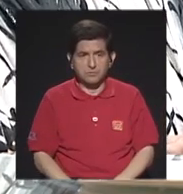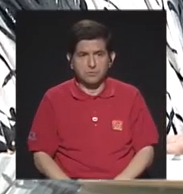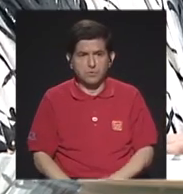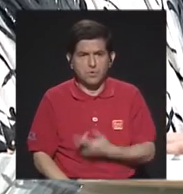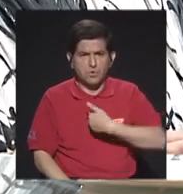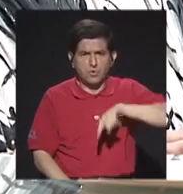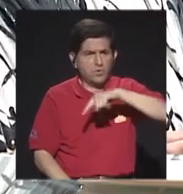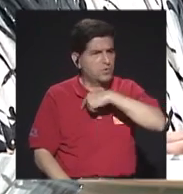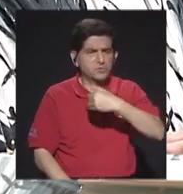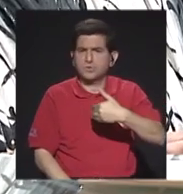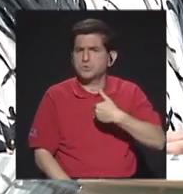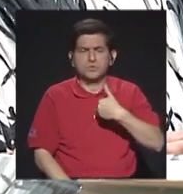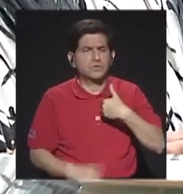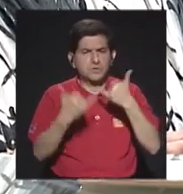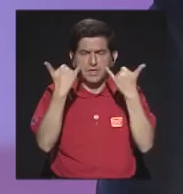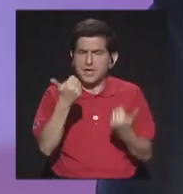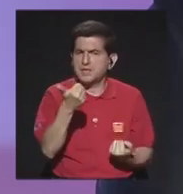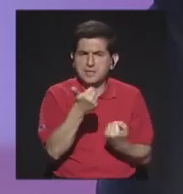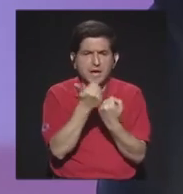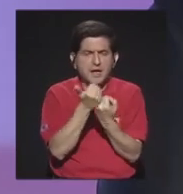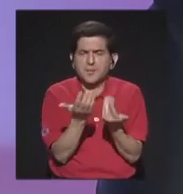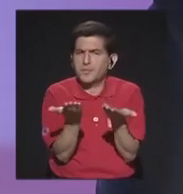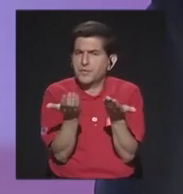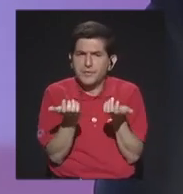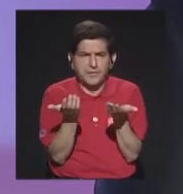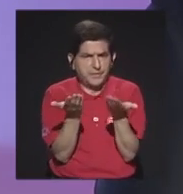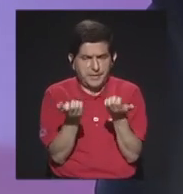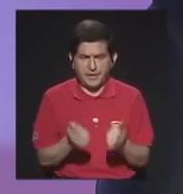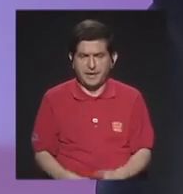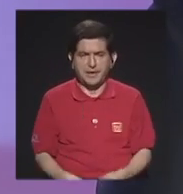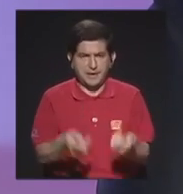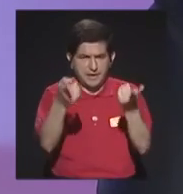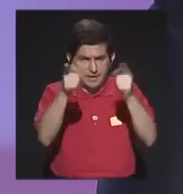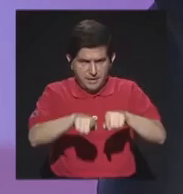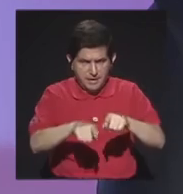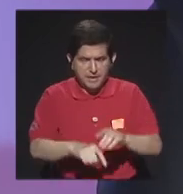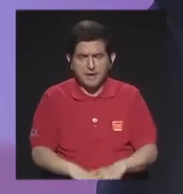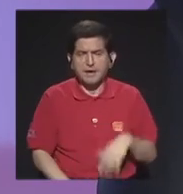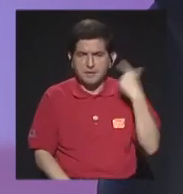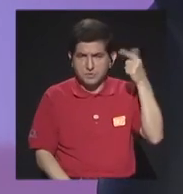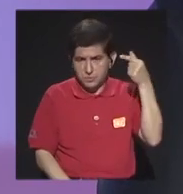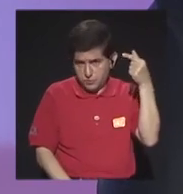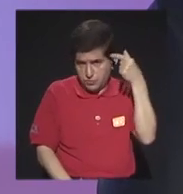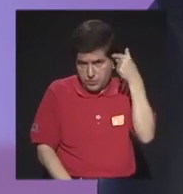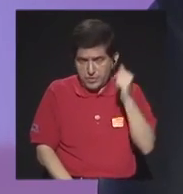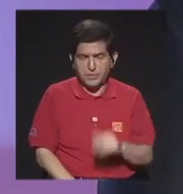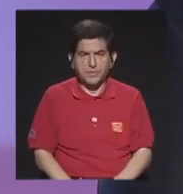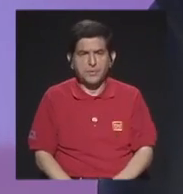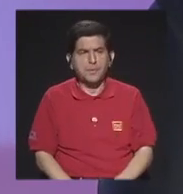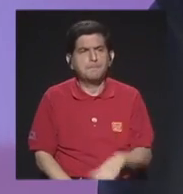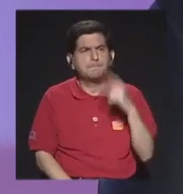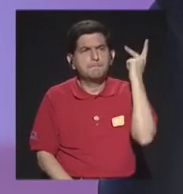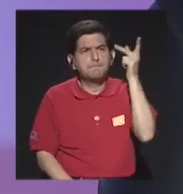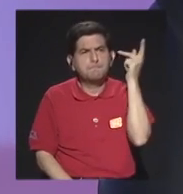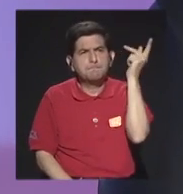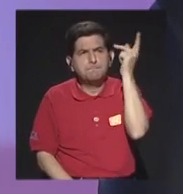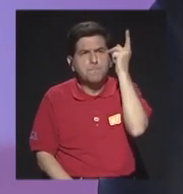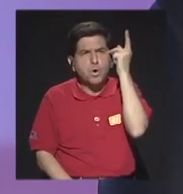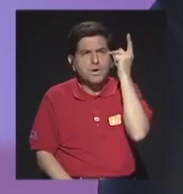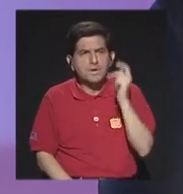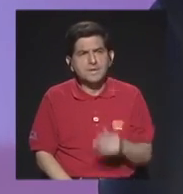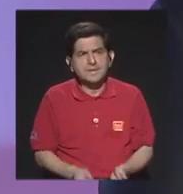hemos contado con el apoyo que realmente quisiéramos por parte del gobierno. Existen algunas políticas un